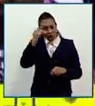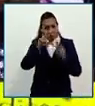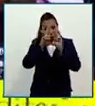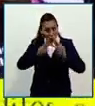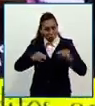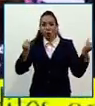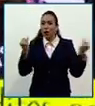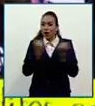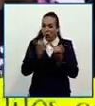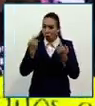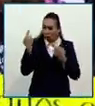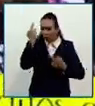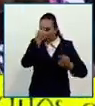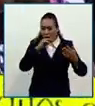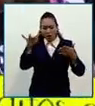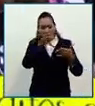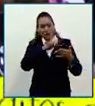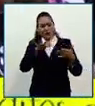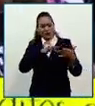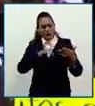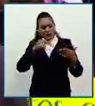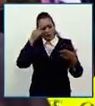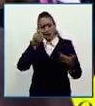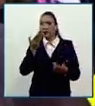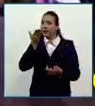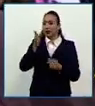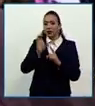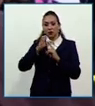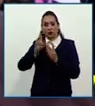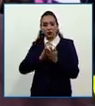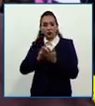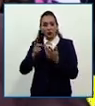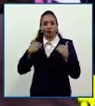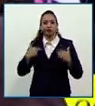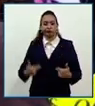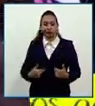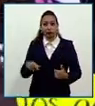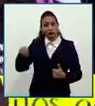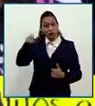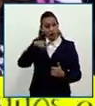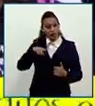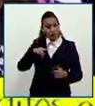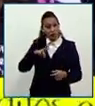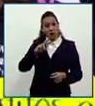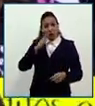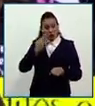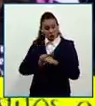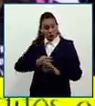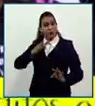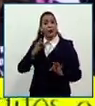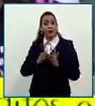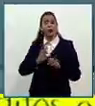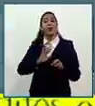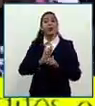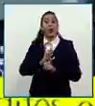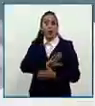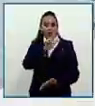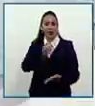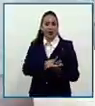a la Comisión de Derechos Humanos Nacional que cumpla con su deber constitucional.